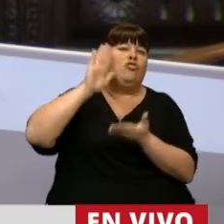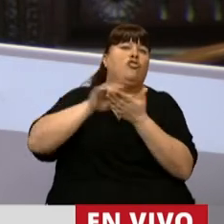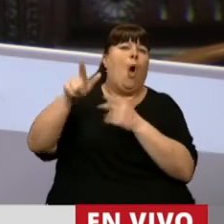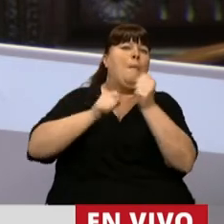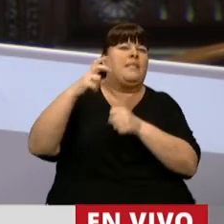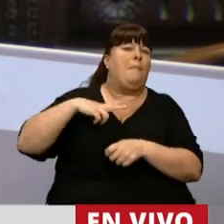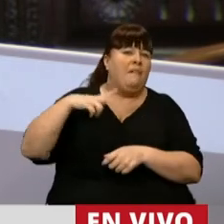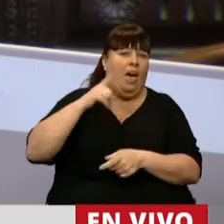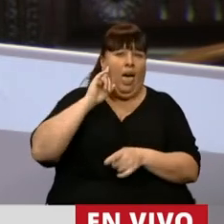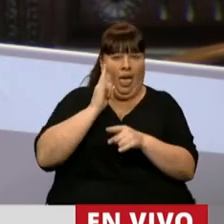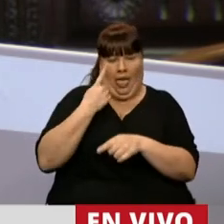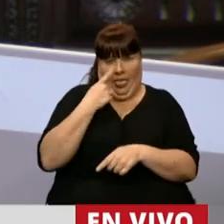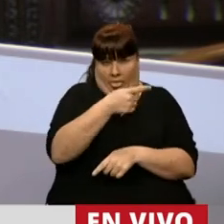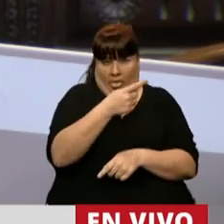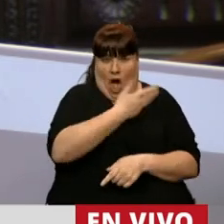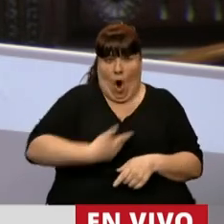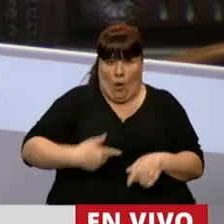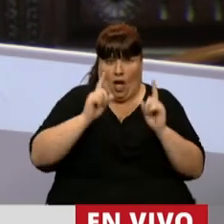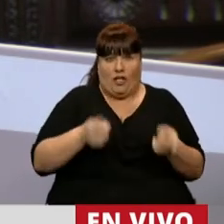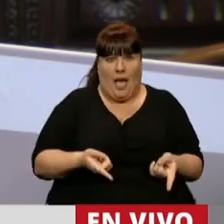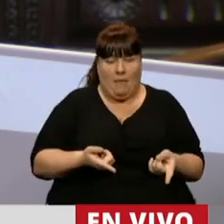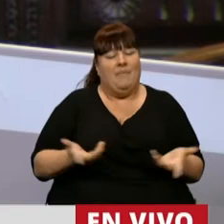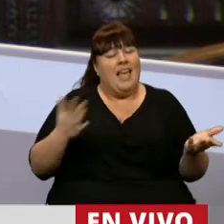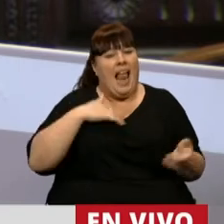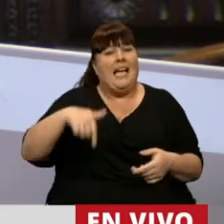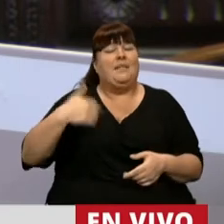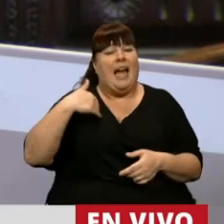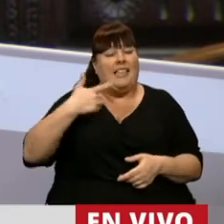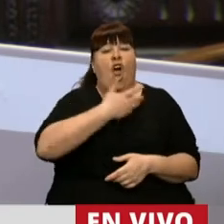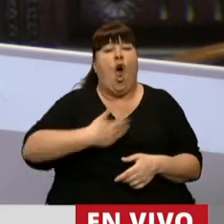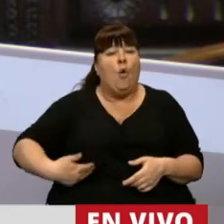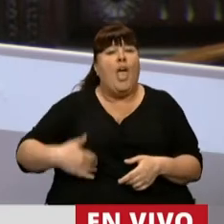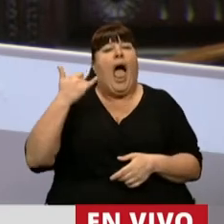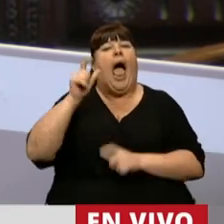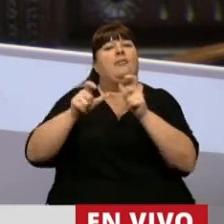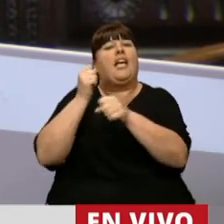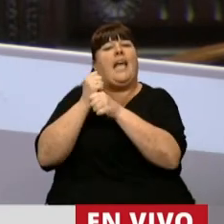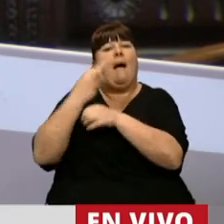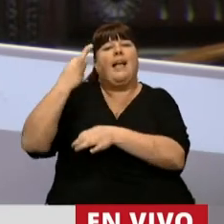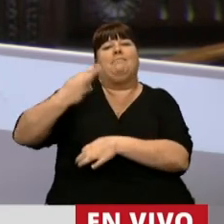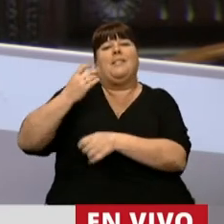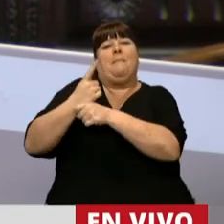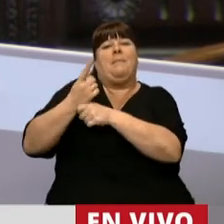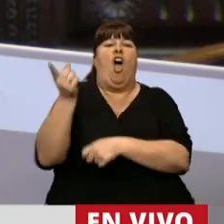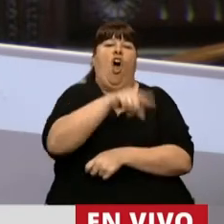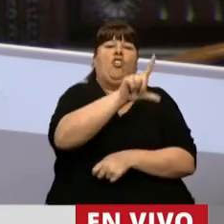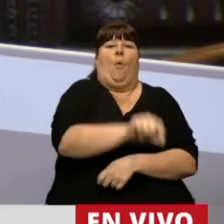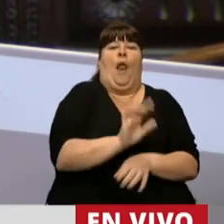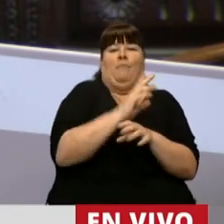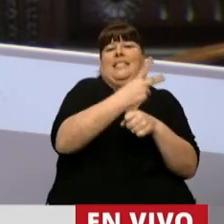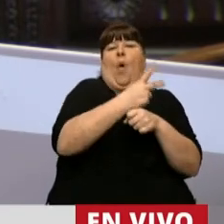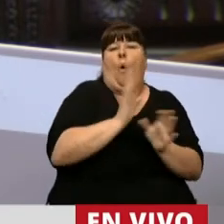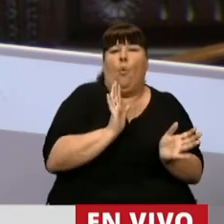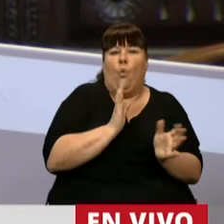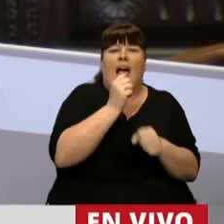veces. Y es lamentable que en la Argentina y para este gobierno existan trabajadores de primera y trabajadores de